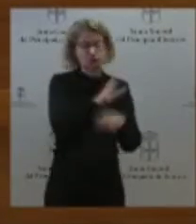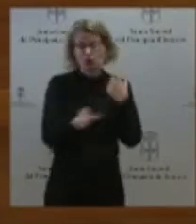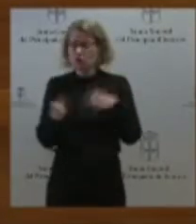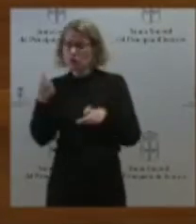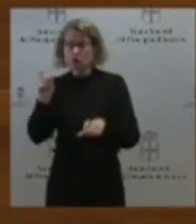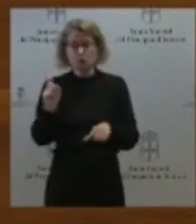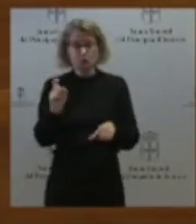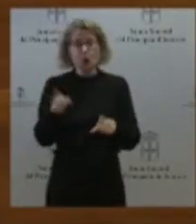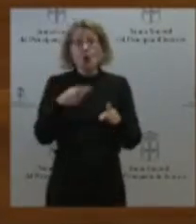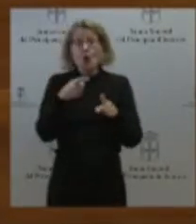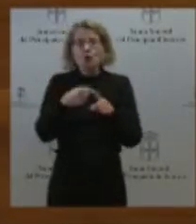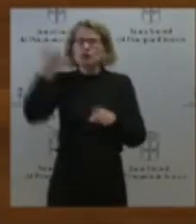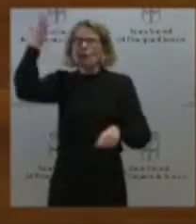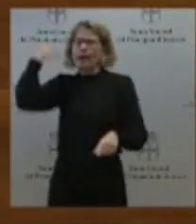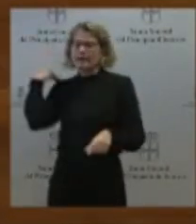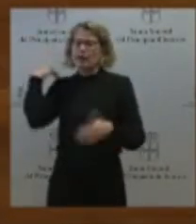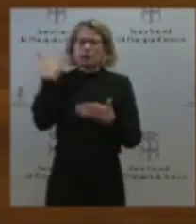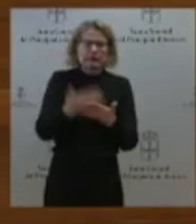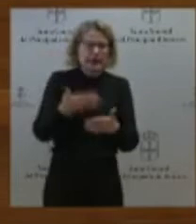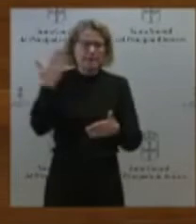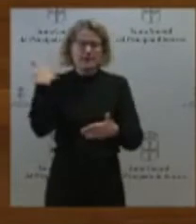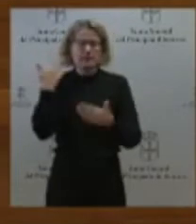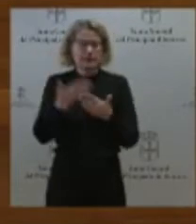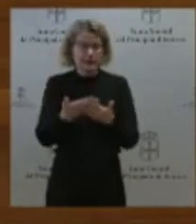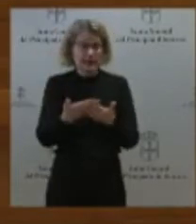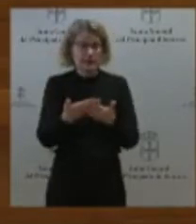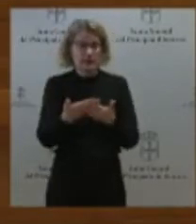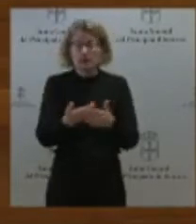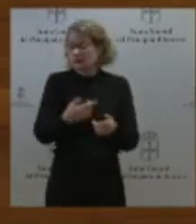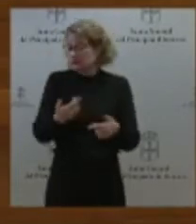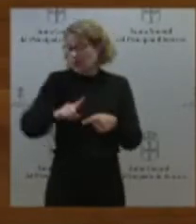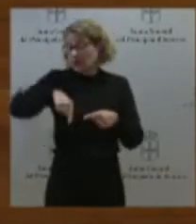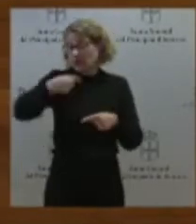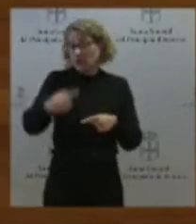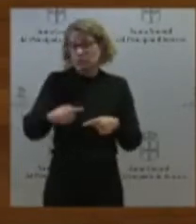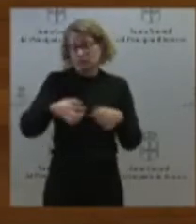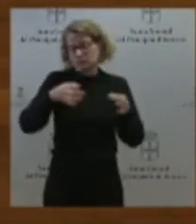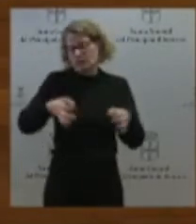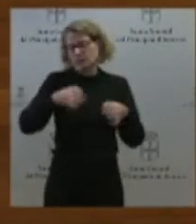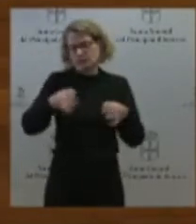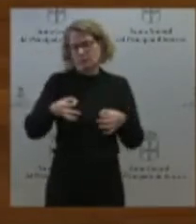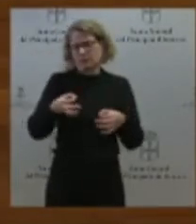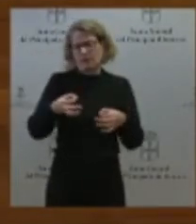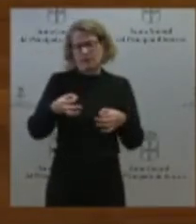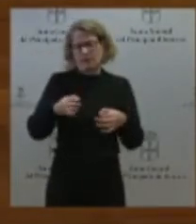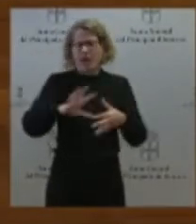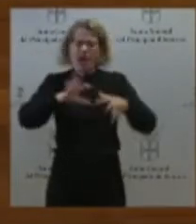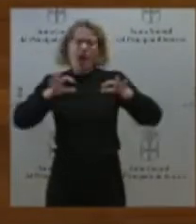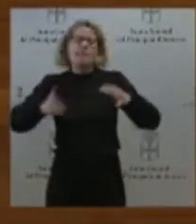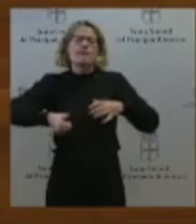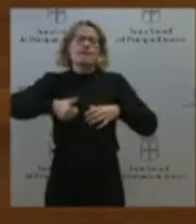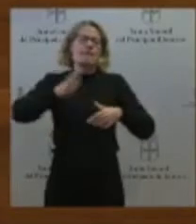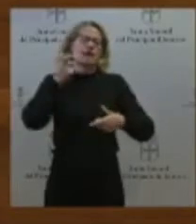grupo parlamentario y para engrasar la cadena de los agravios y las ofensas, pero en mi opinión de muy escaso valor para pensar la que debería ser